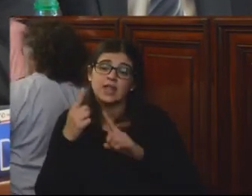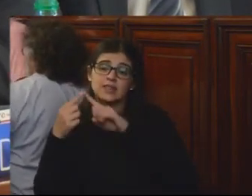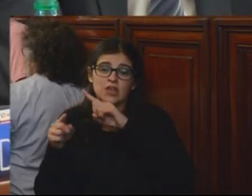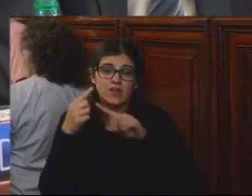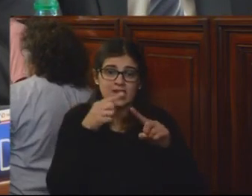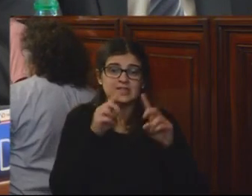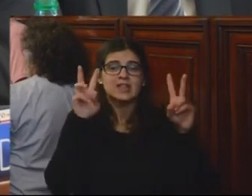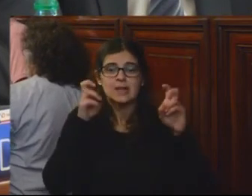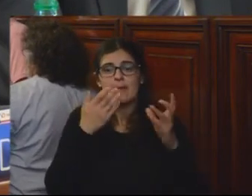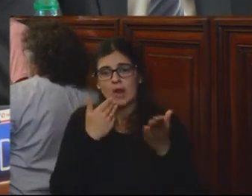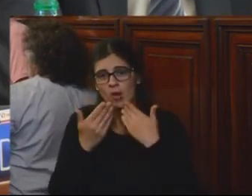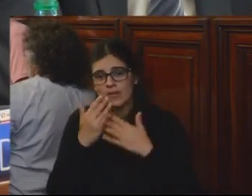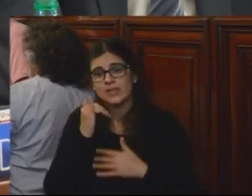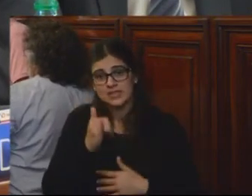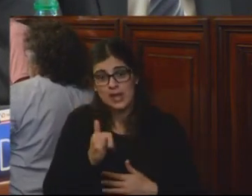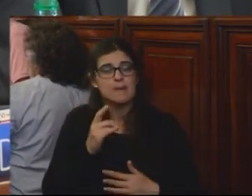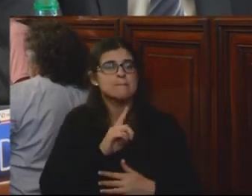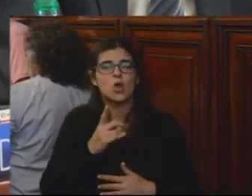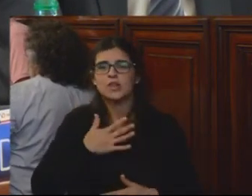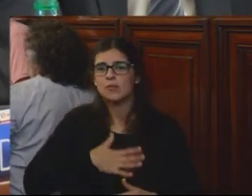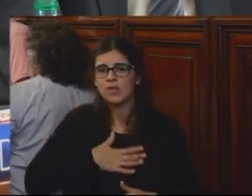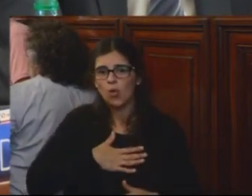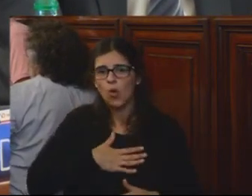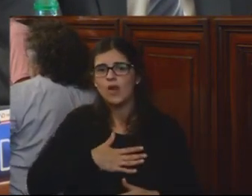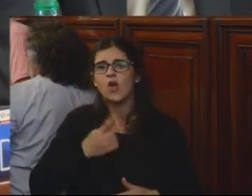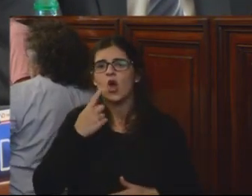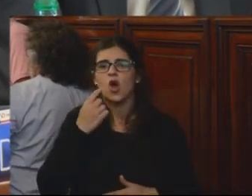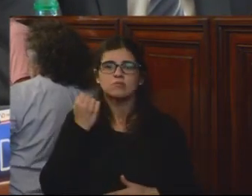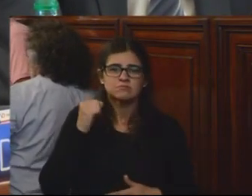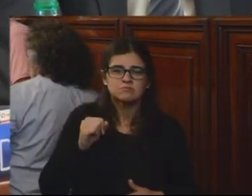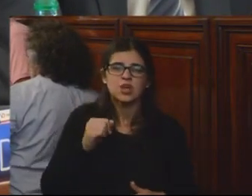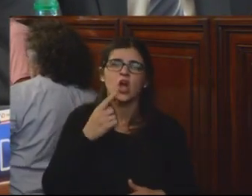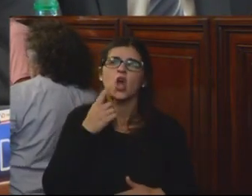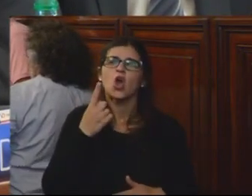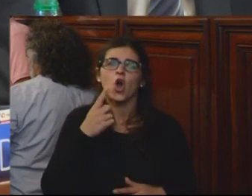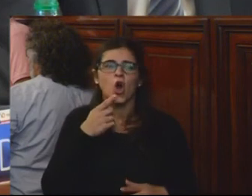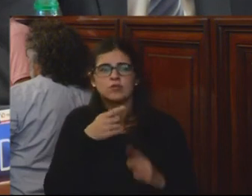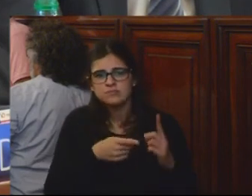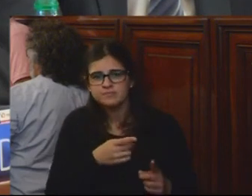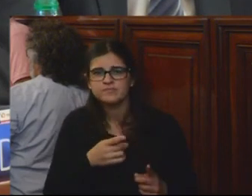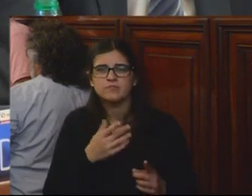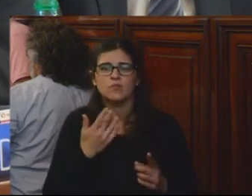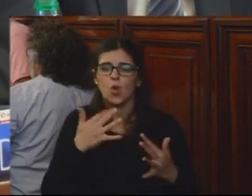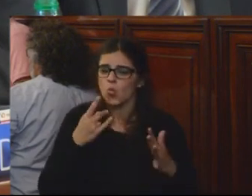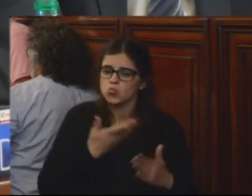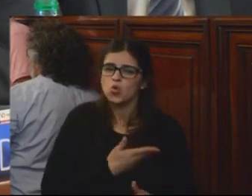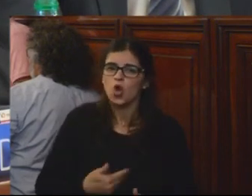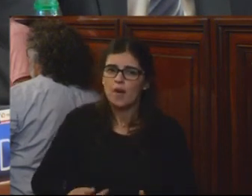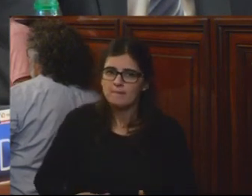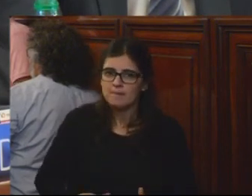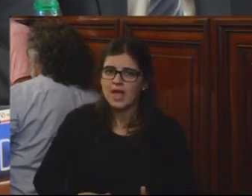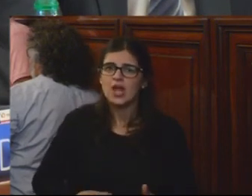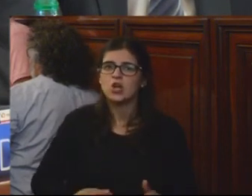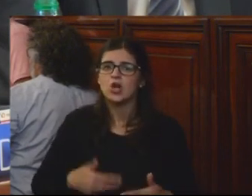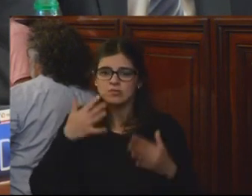para conversar sí pero no están de acuerdo con las agresiones no estamos de acuerdo con las imputaciones zonas el gobierno directamente